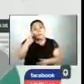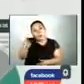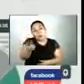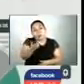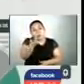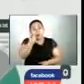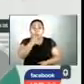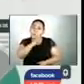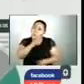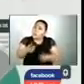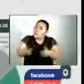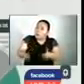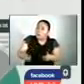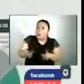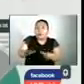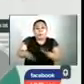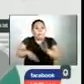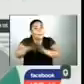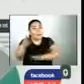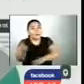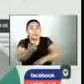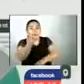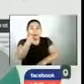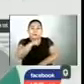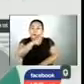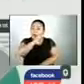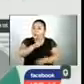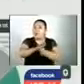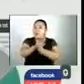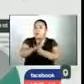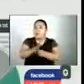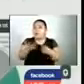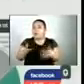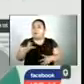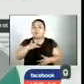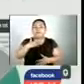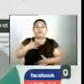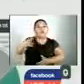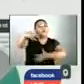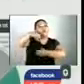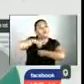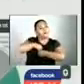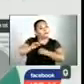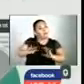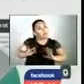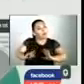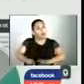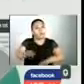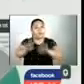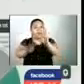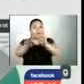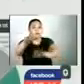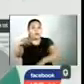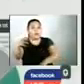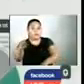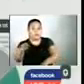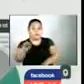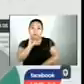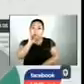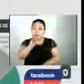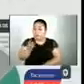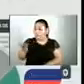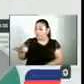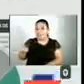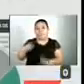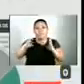estable. Y la mayoría de casos, desde que comenzó la pandemia, los asintomáticos. 910 es lo que tiene confirmado el